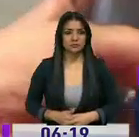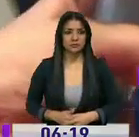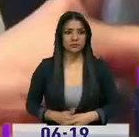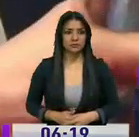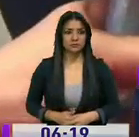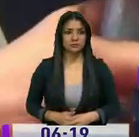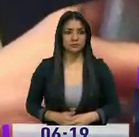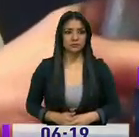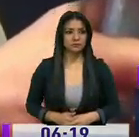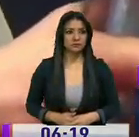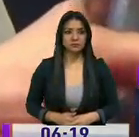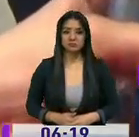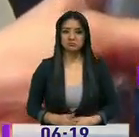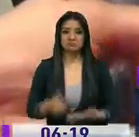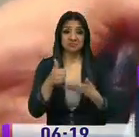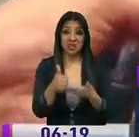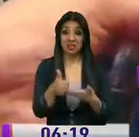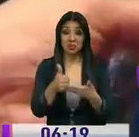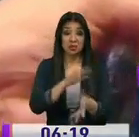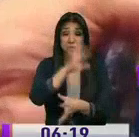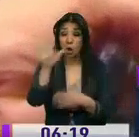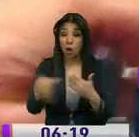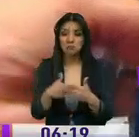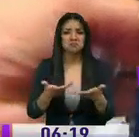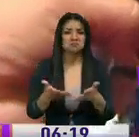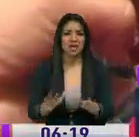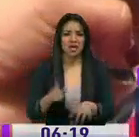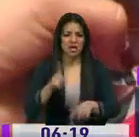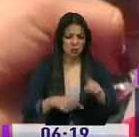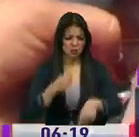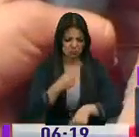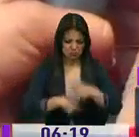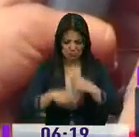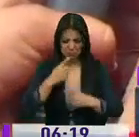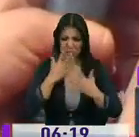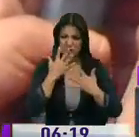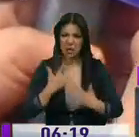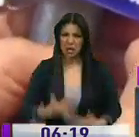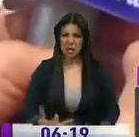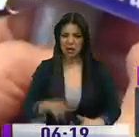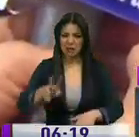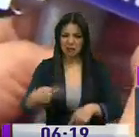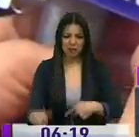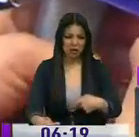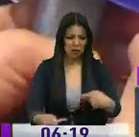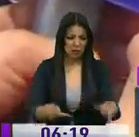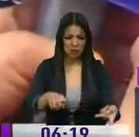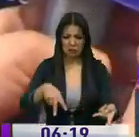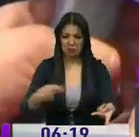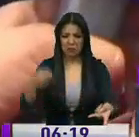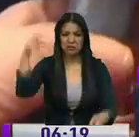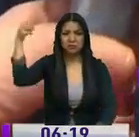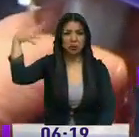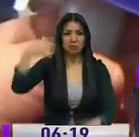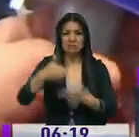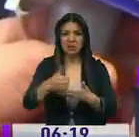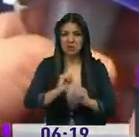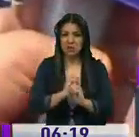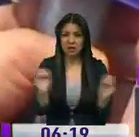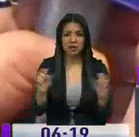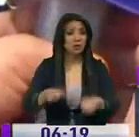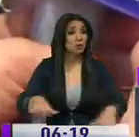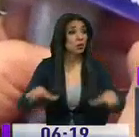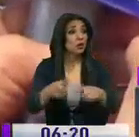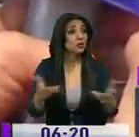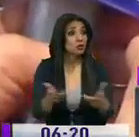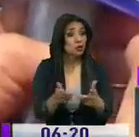Y no le dieron ninguna clase de auxilio a todos, sangraban y estaban, los muertos principalmente estaban tirados en pleno sol y no le daban auxilio. ¿De qué parte estaban